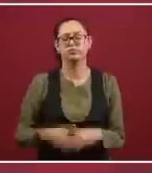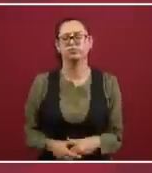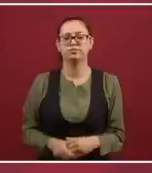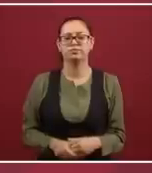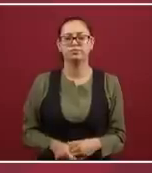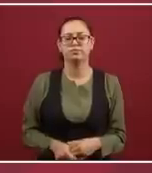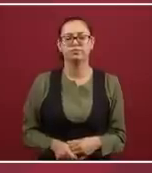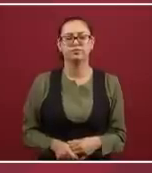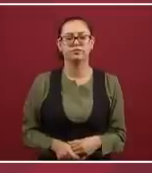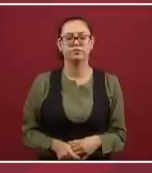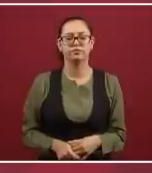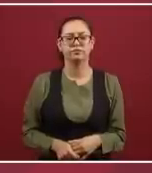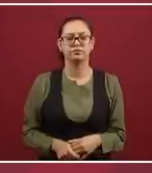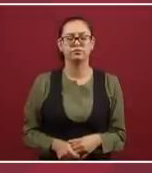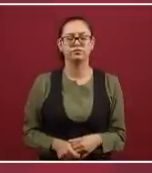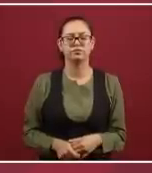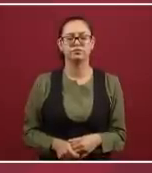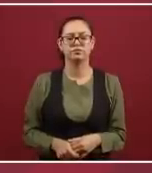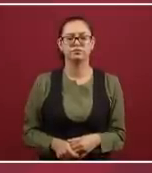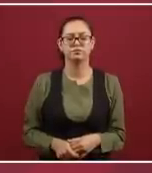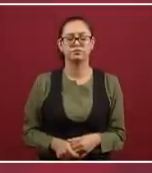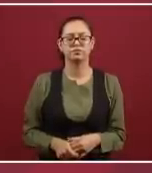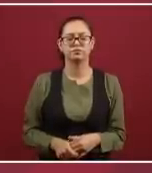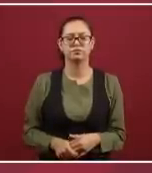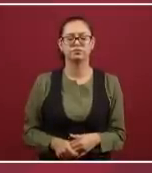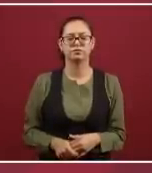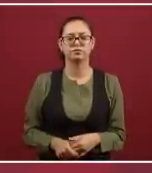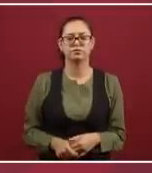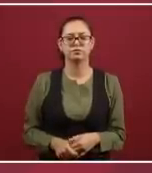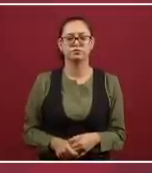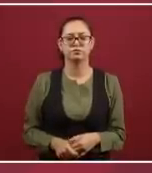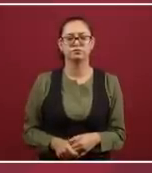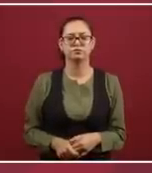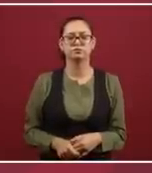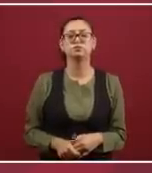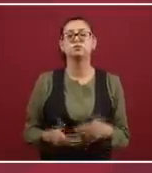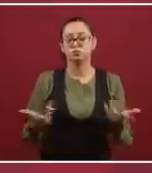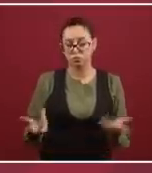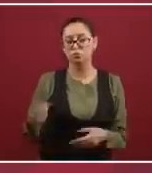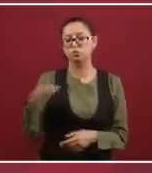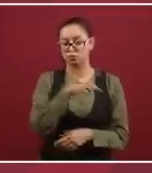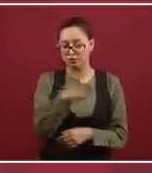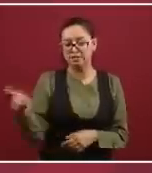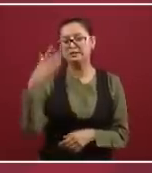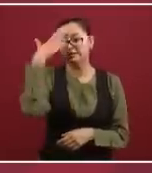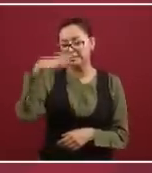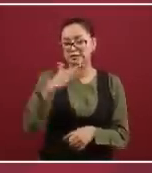Ustedes saben que estamos atendiendo el problema